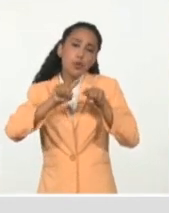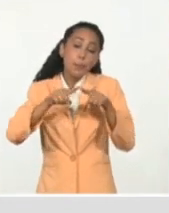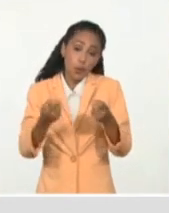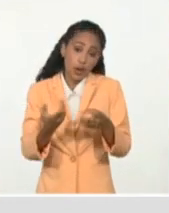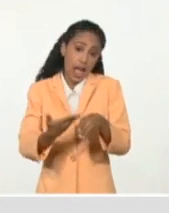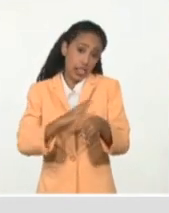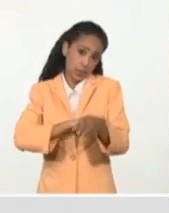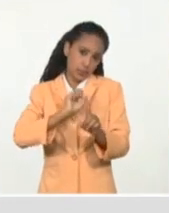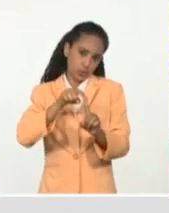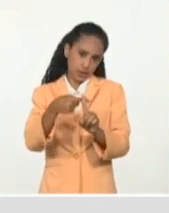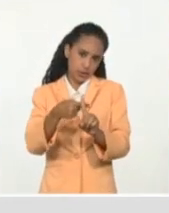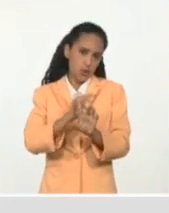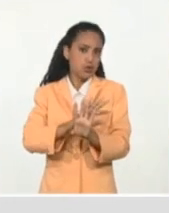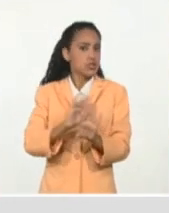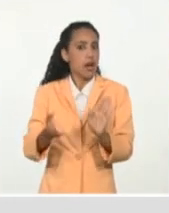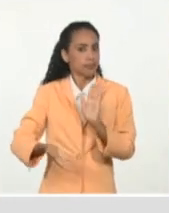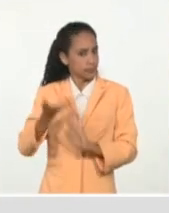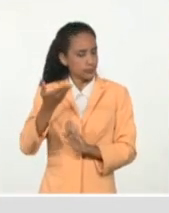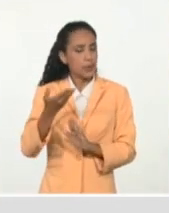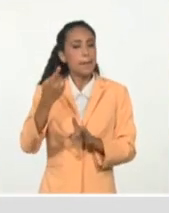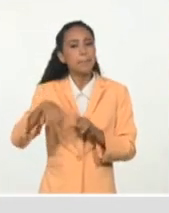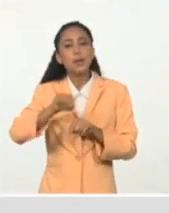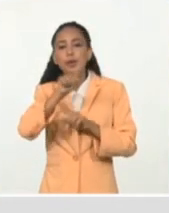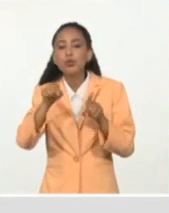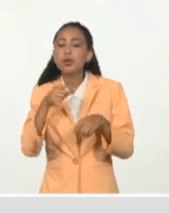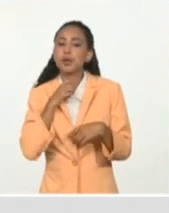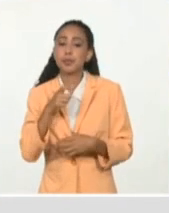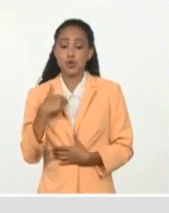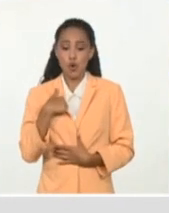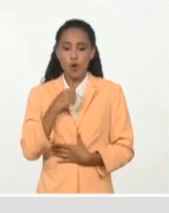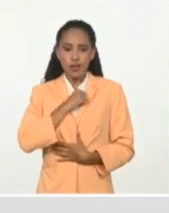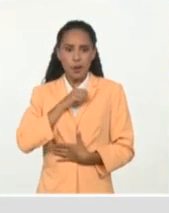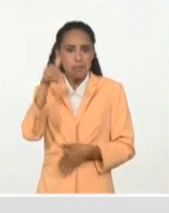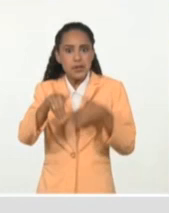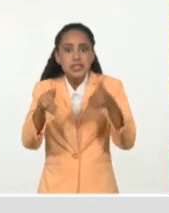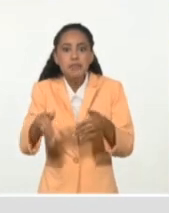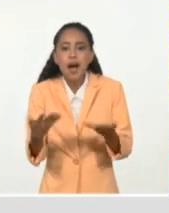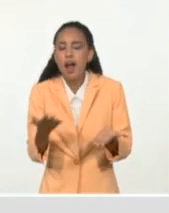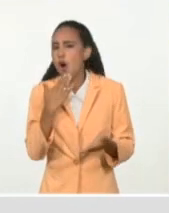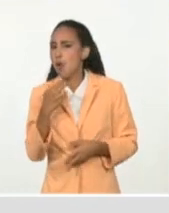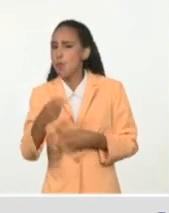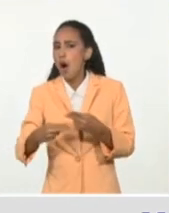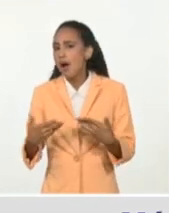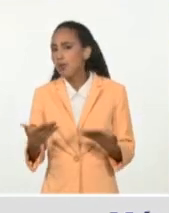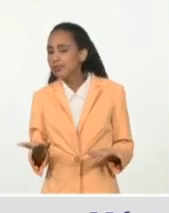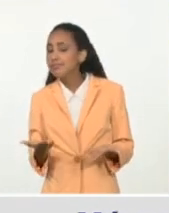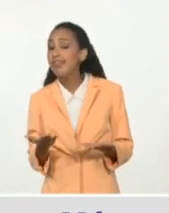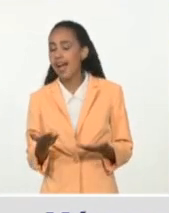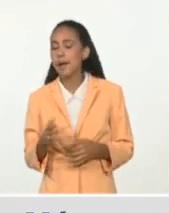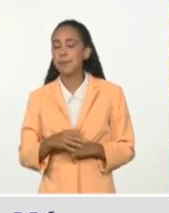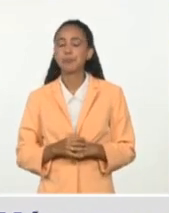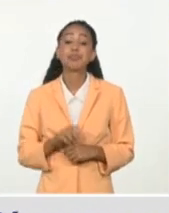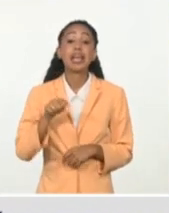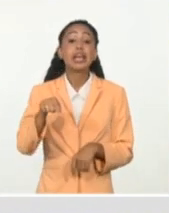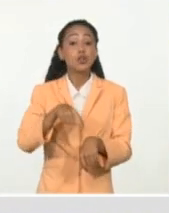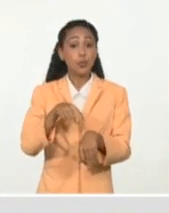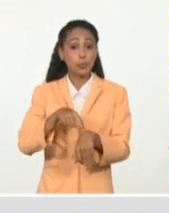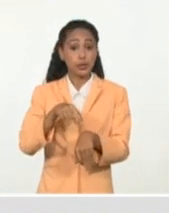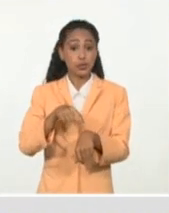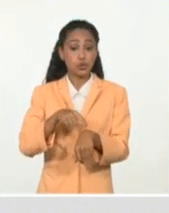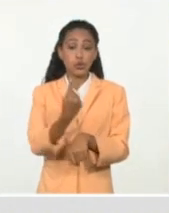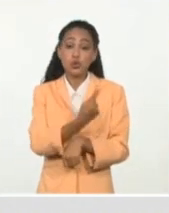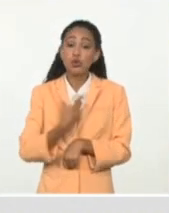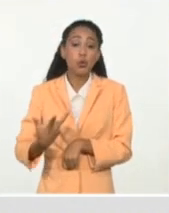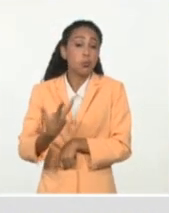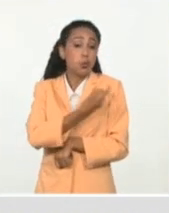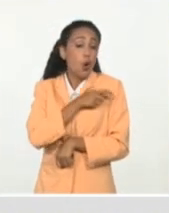¿cómo participar de los ensayos clínicos? Bueno, en este momento, hoy estamos vacunando las últimas personas de